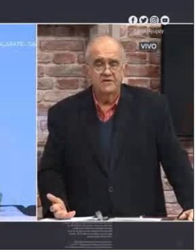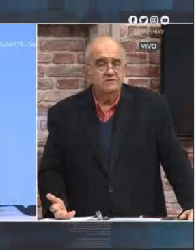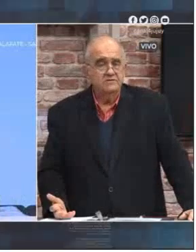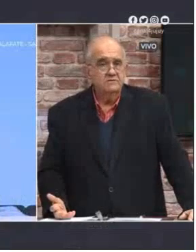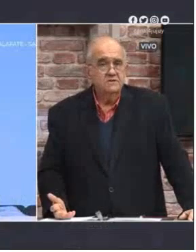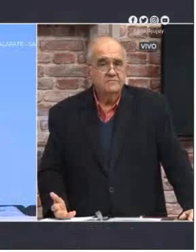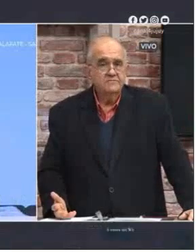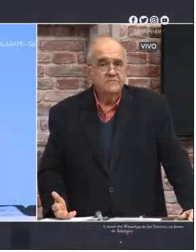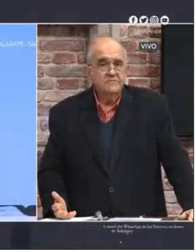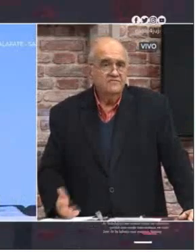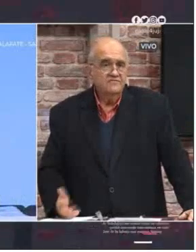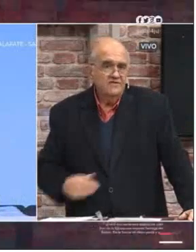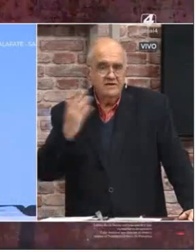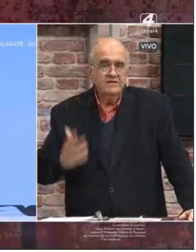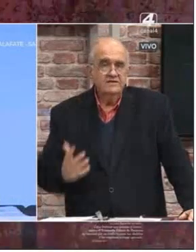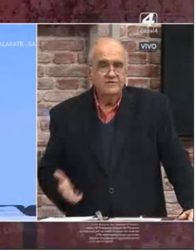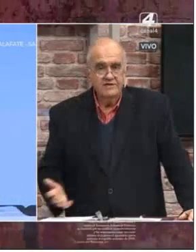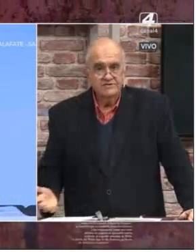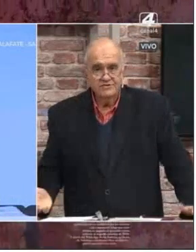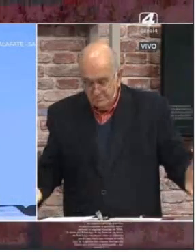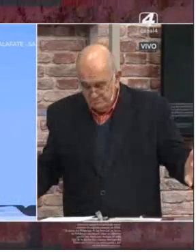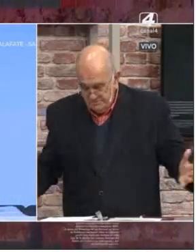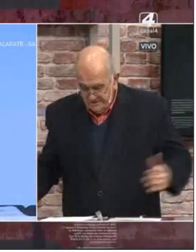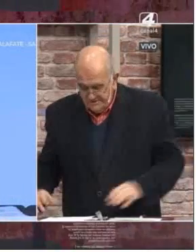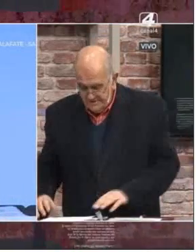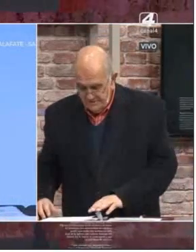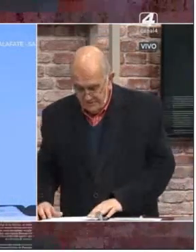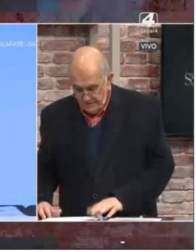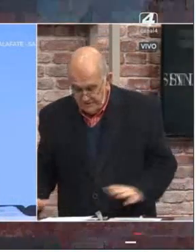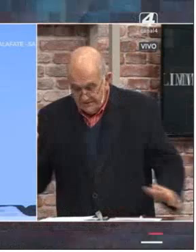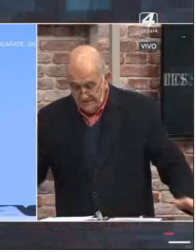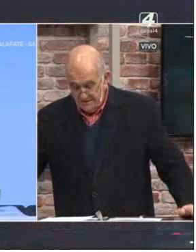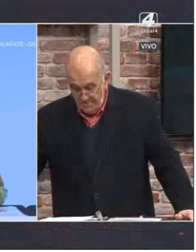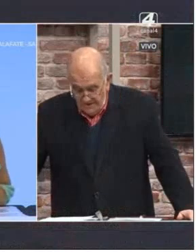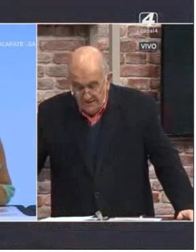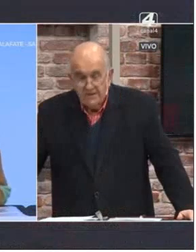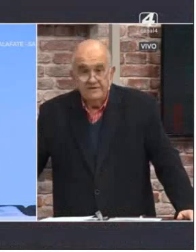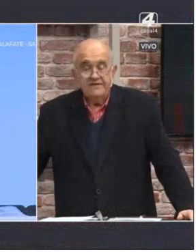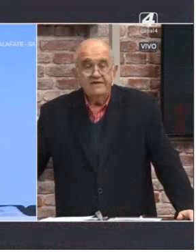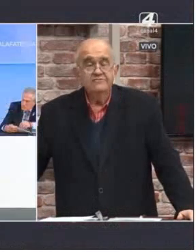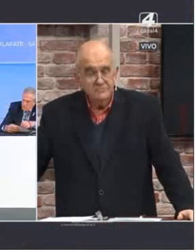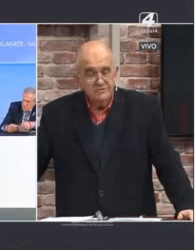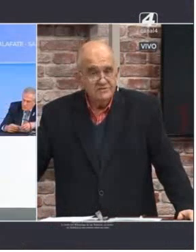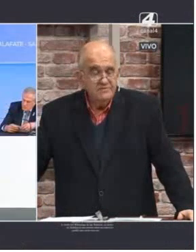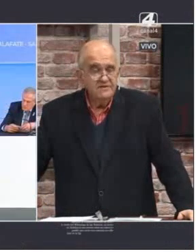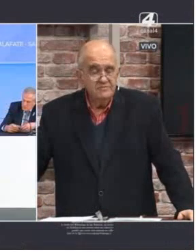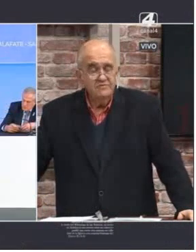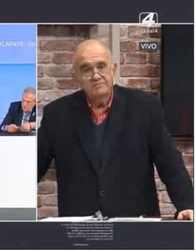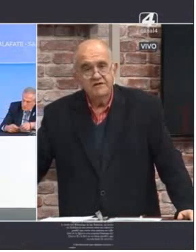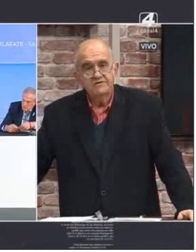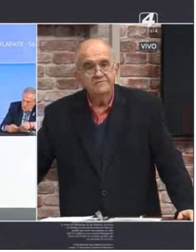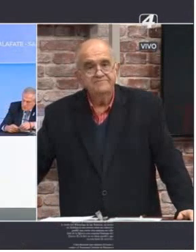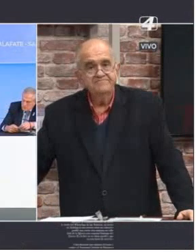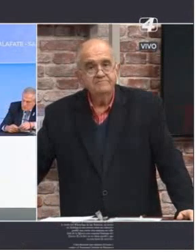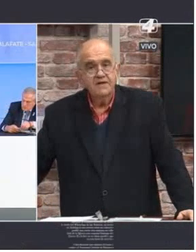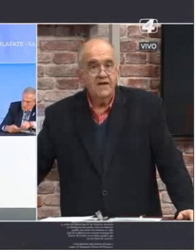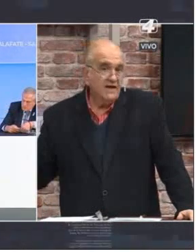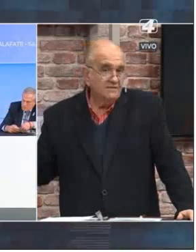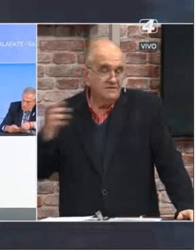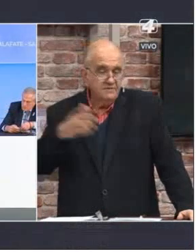de ese conflicto conflicto la gente hoy es otro este es el conflicto de christina que va a tener un segundo semestre muy complejo